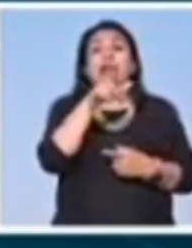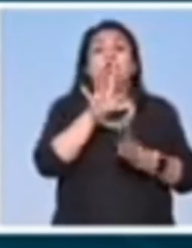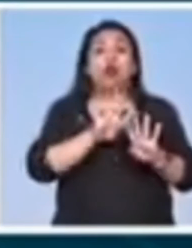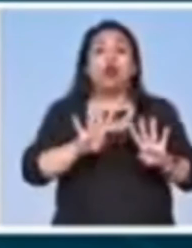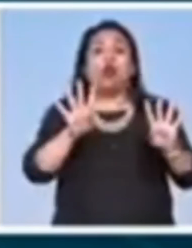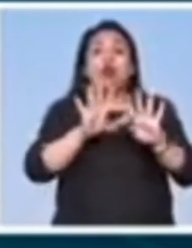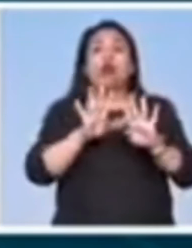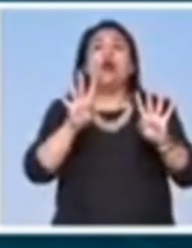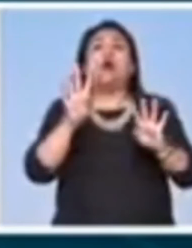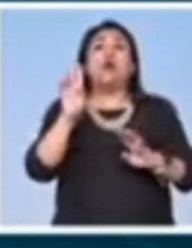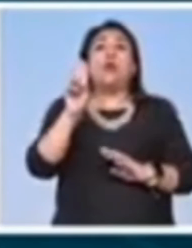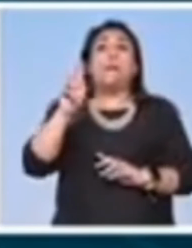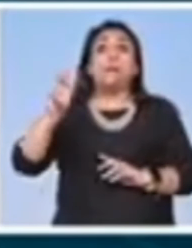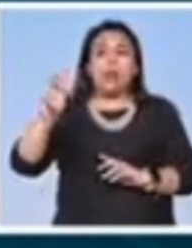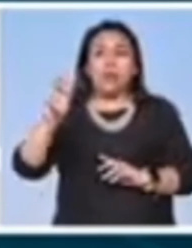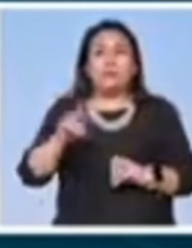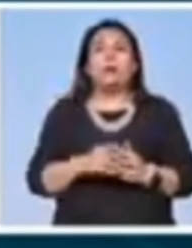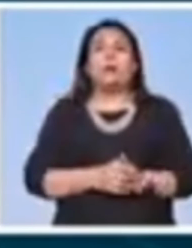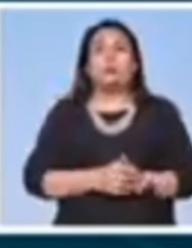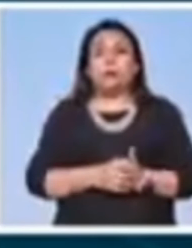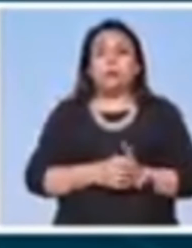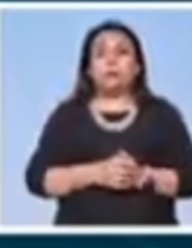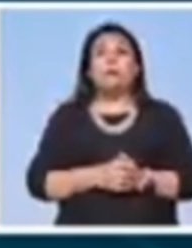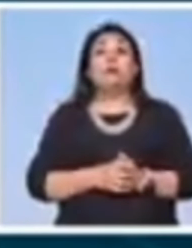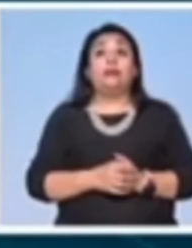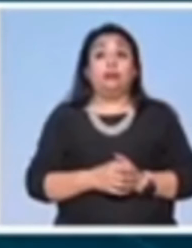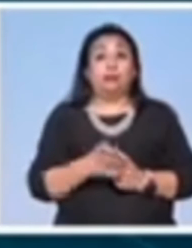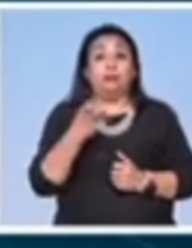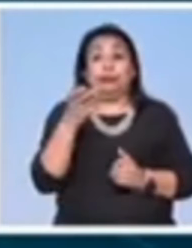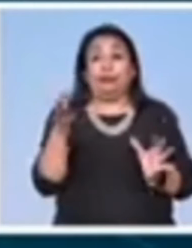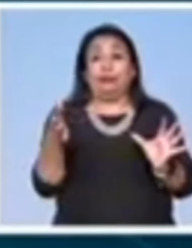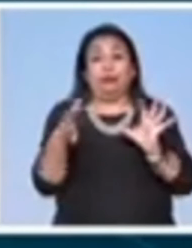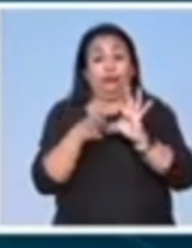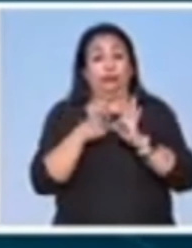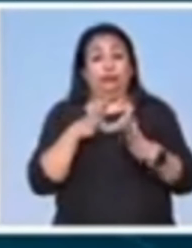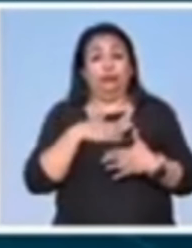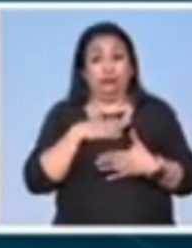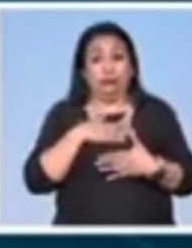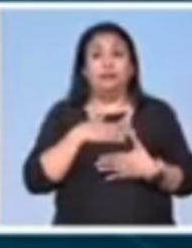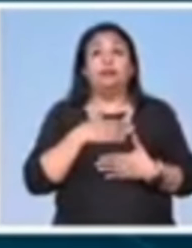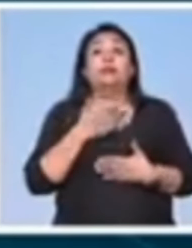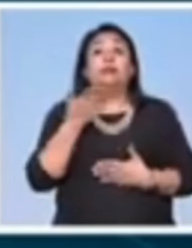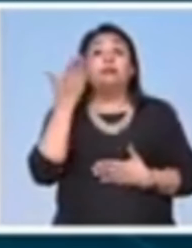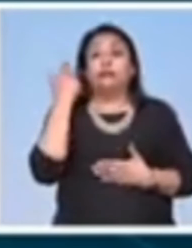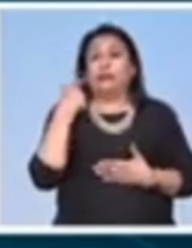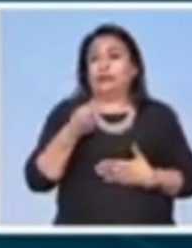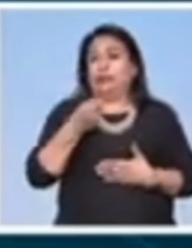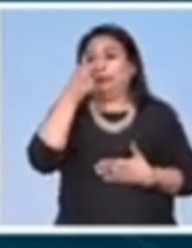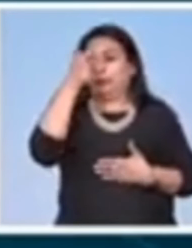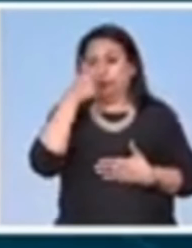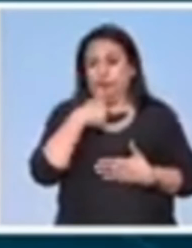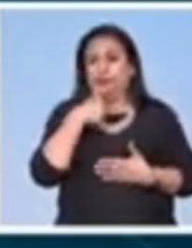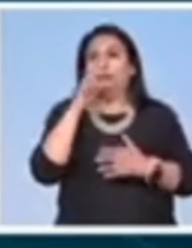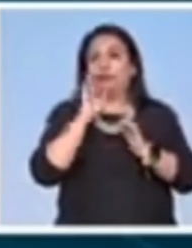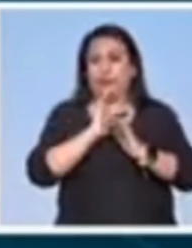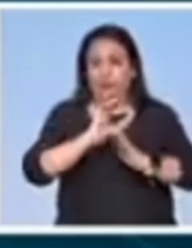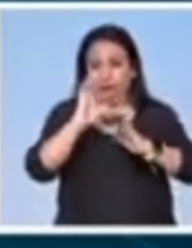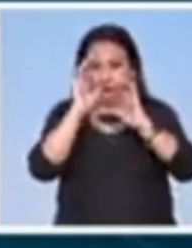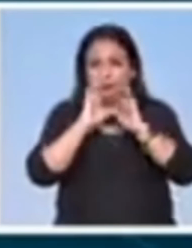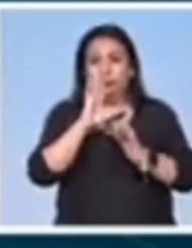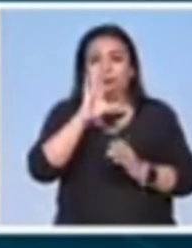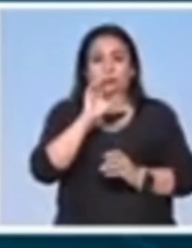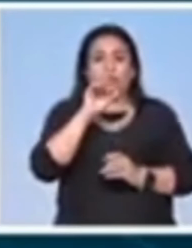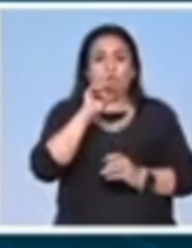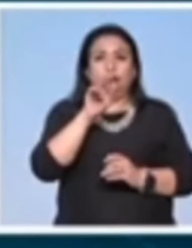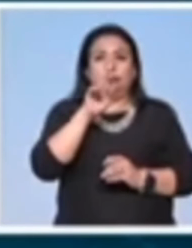Universidad Panamericana. Y es una obra muy cercana a mí. Fue una de las primeras obras que canté como